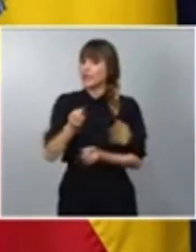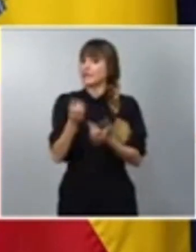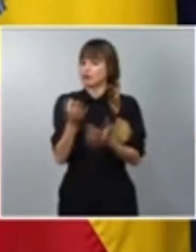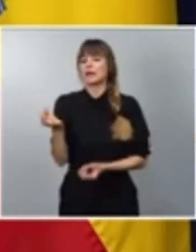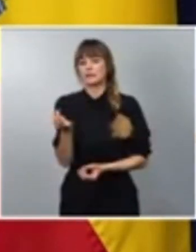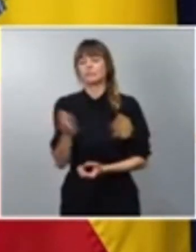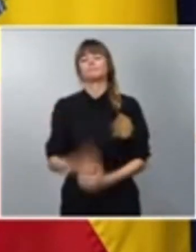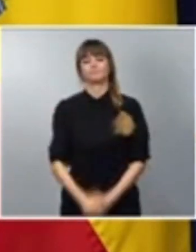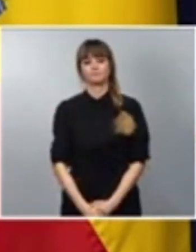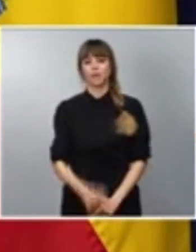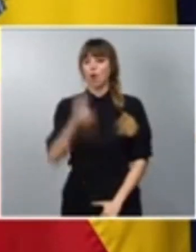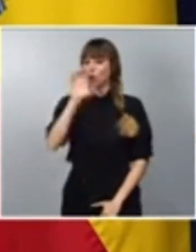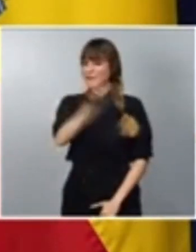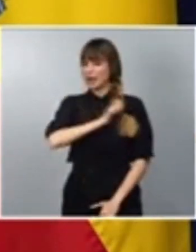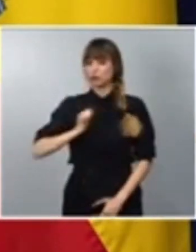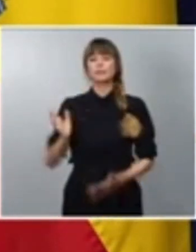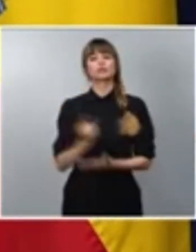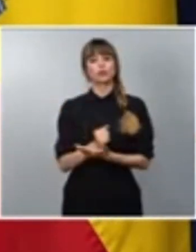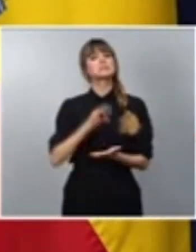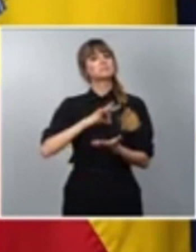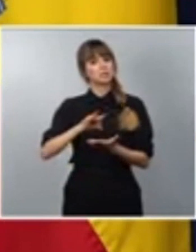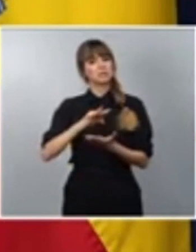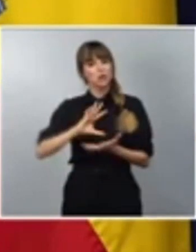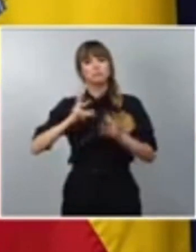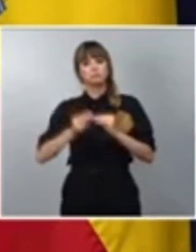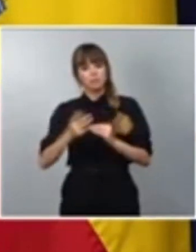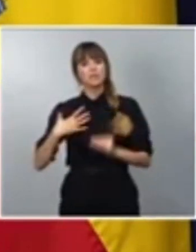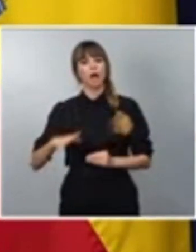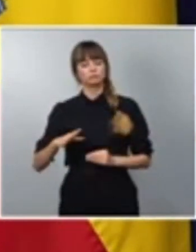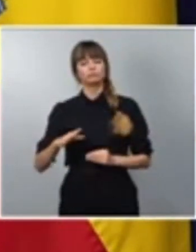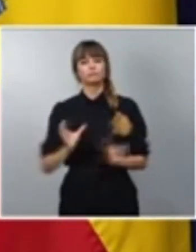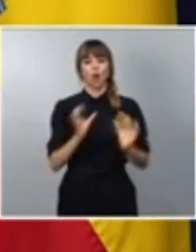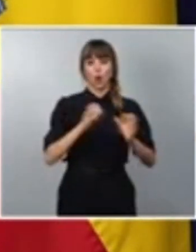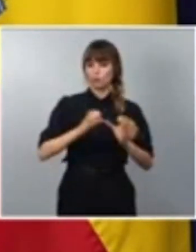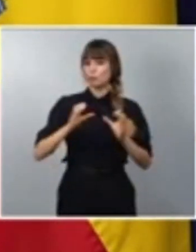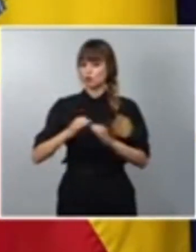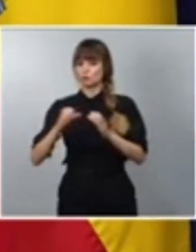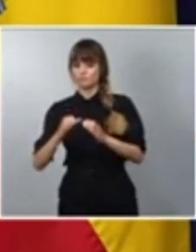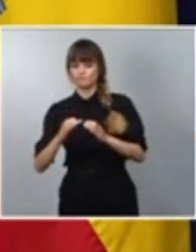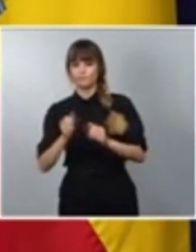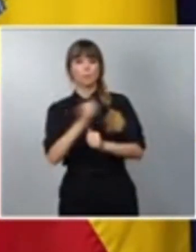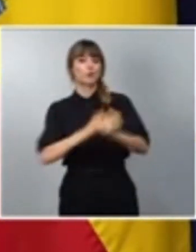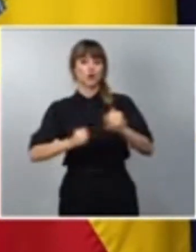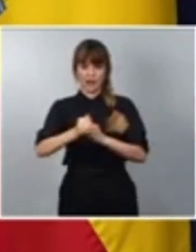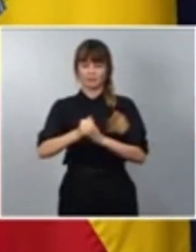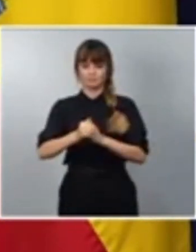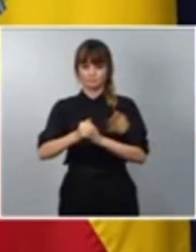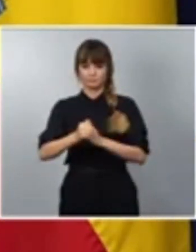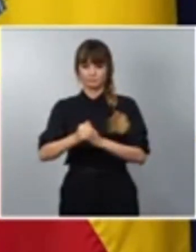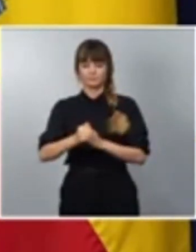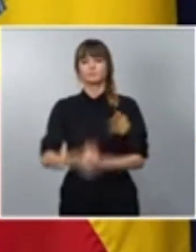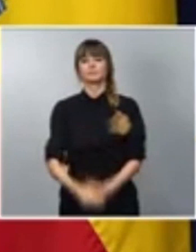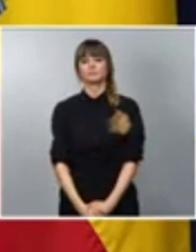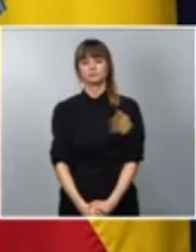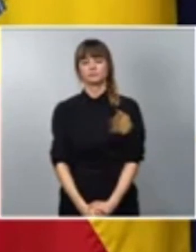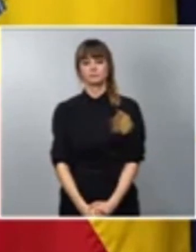avanzaba de que todas las comunidades ya están prestando este servicio a través de los grupos que se marcaron como prioritarios y dentro de lo que era